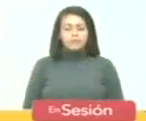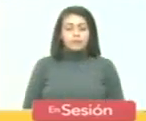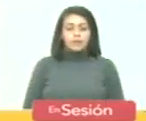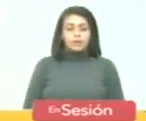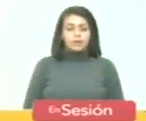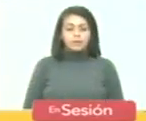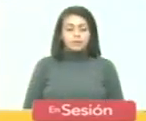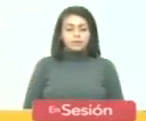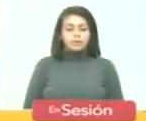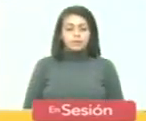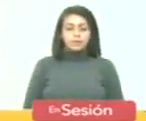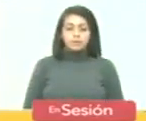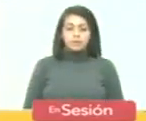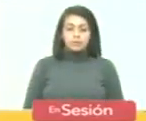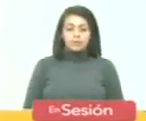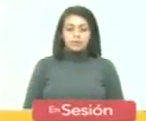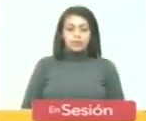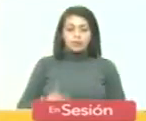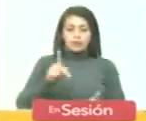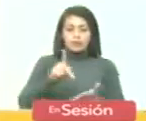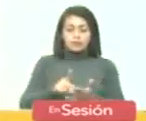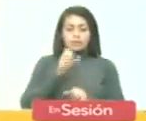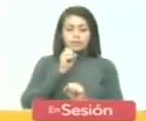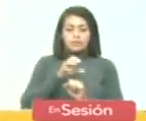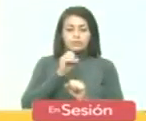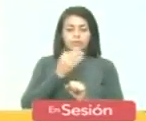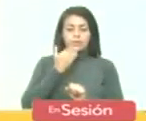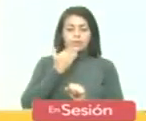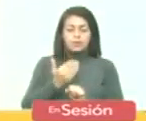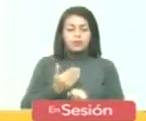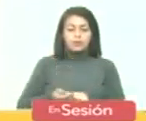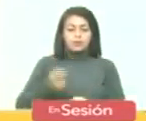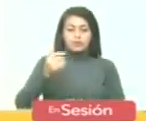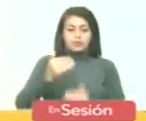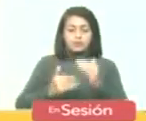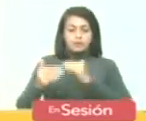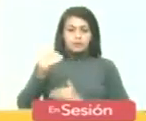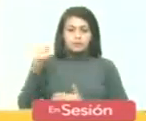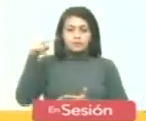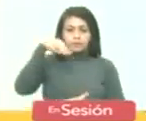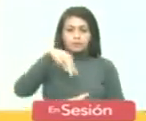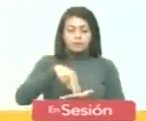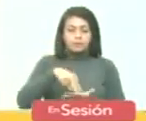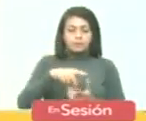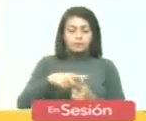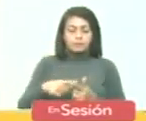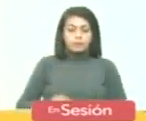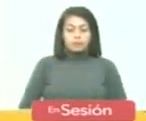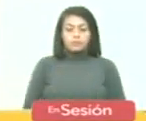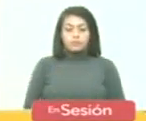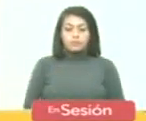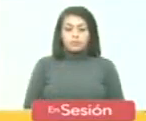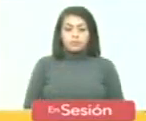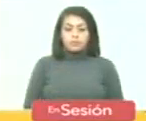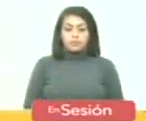Para subir al podio los oradores. Solicita la tribuna de oradores, se le concede. Gracias, señor presidente.